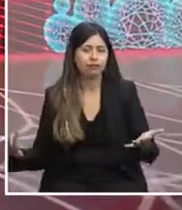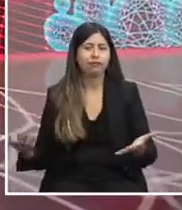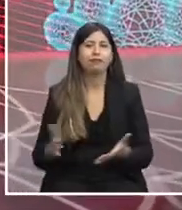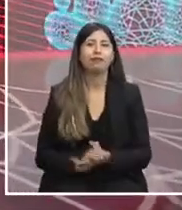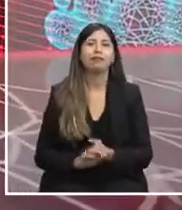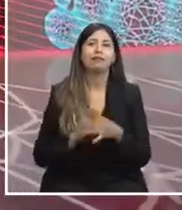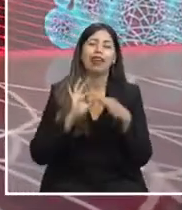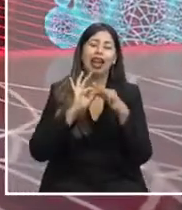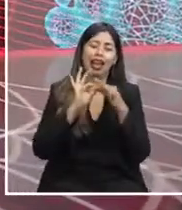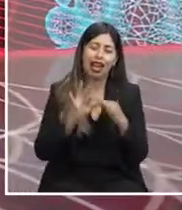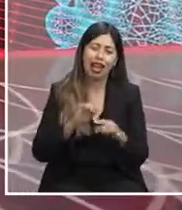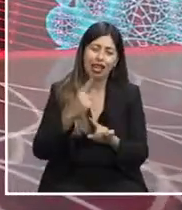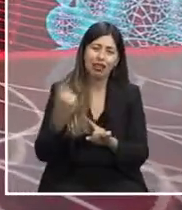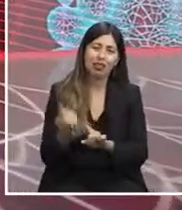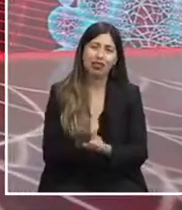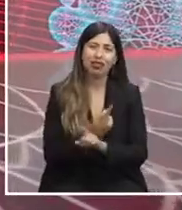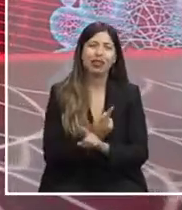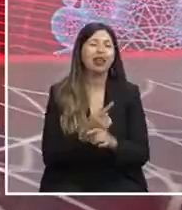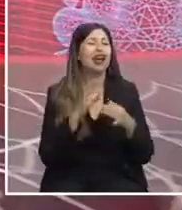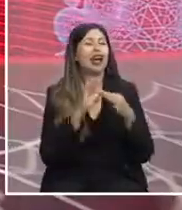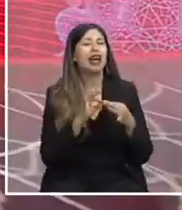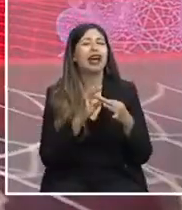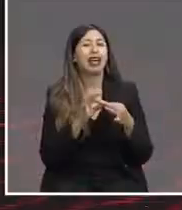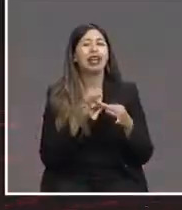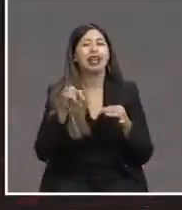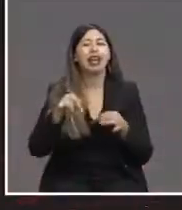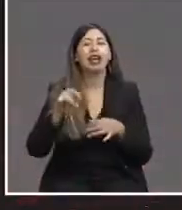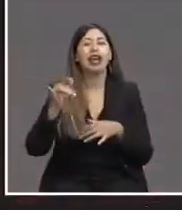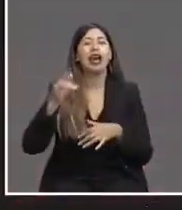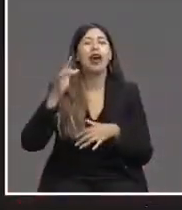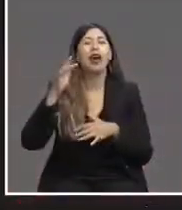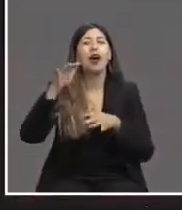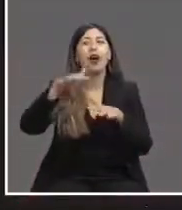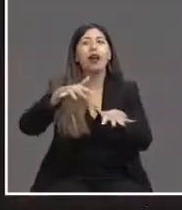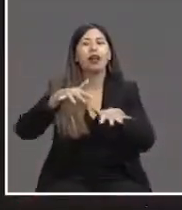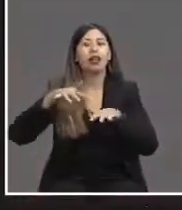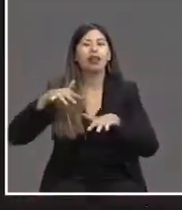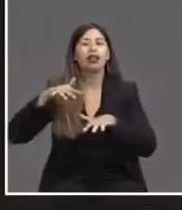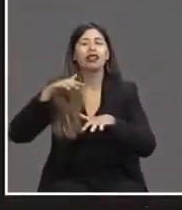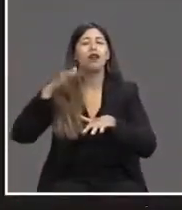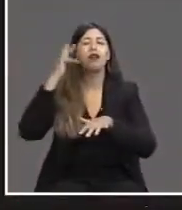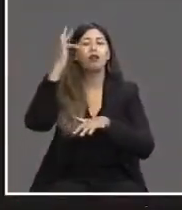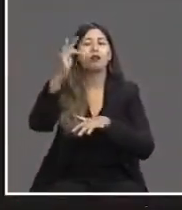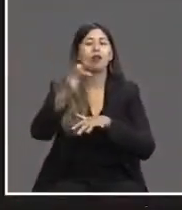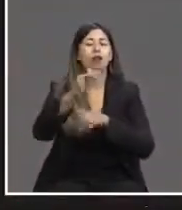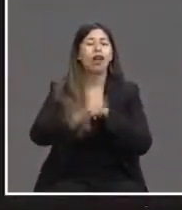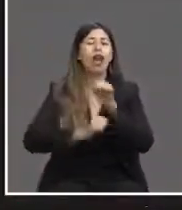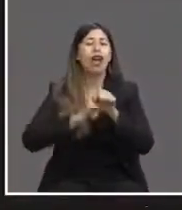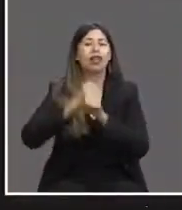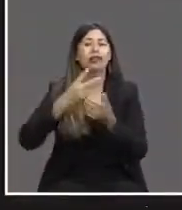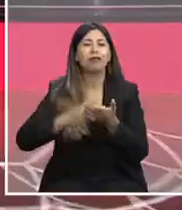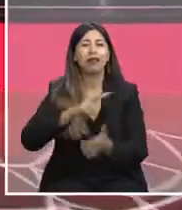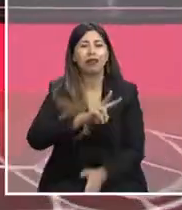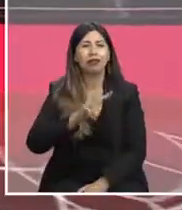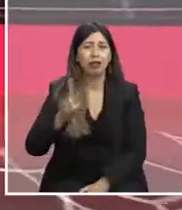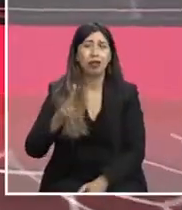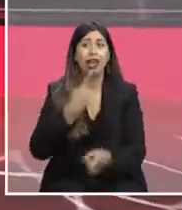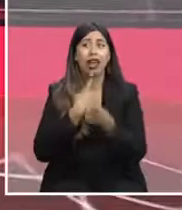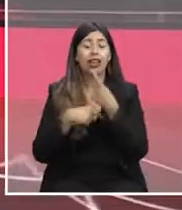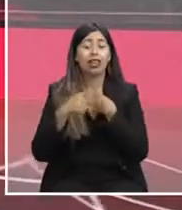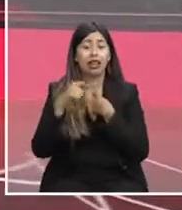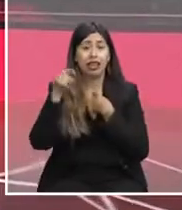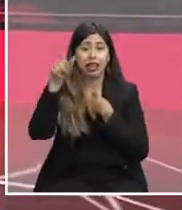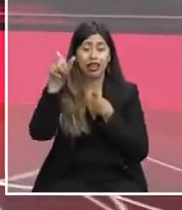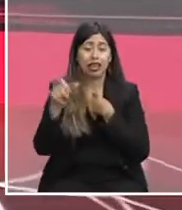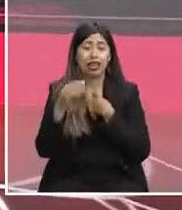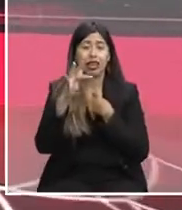Así que gracias nuevamente, Felipe, gracias por estar aquí en Congreso Futuro 2022. Y muy interesante porque Felipe